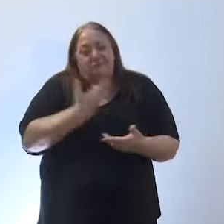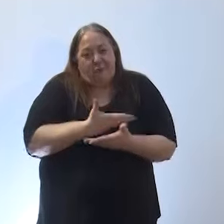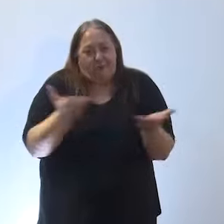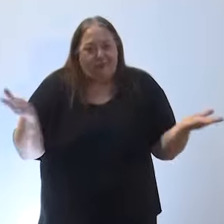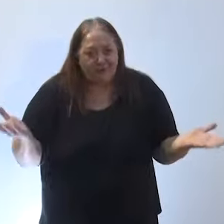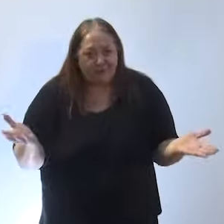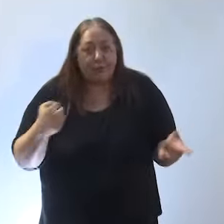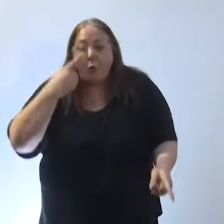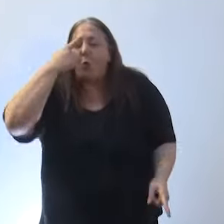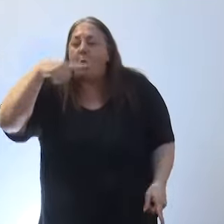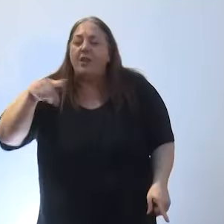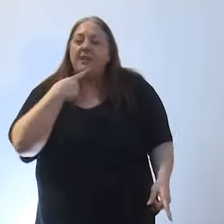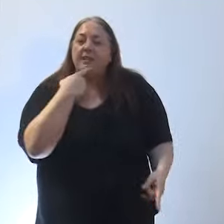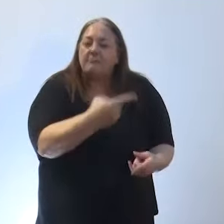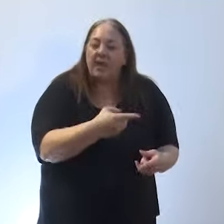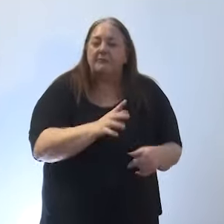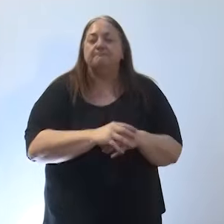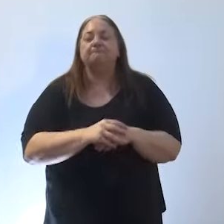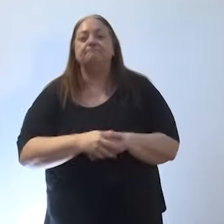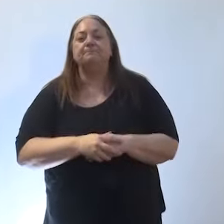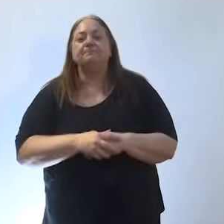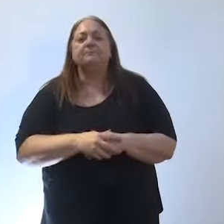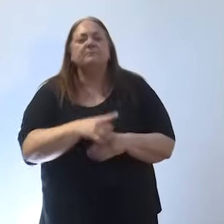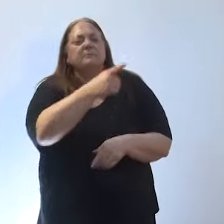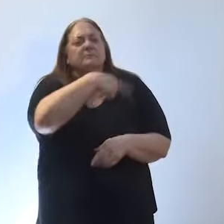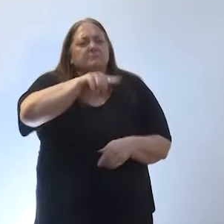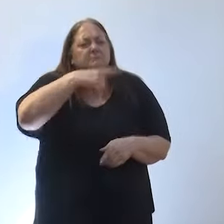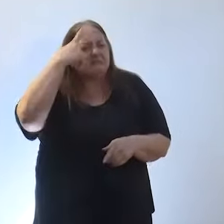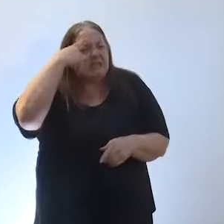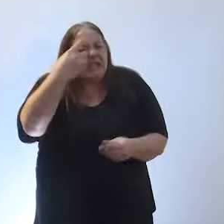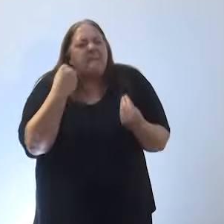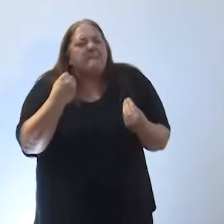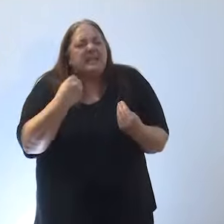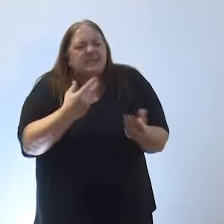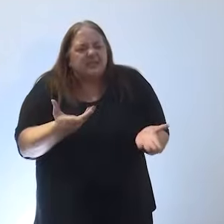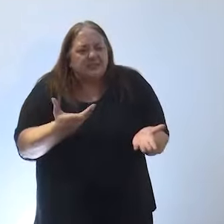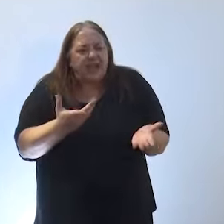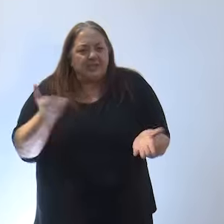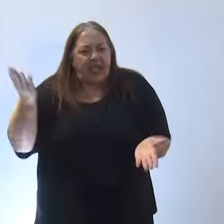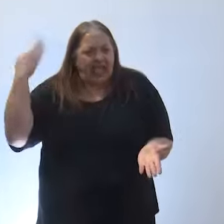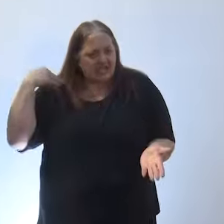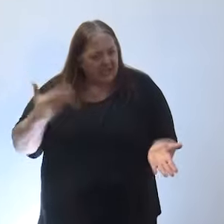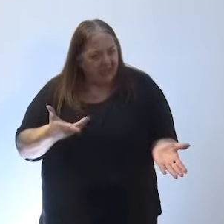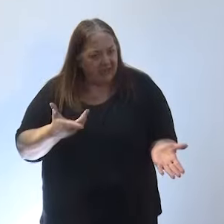la última qué pensas de la de lo de